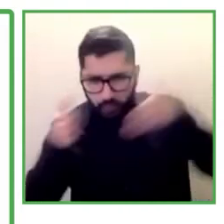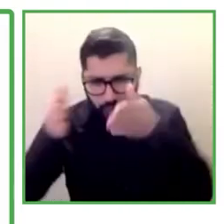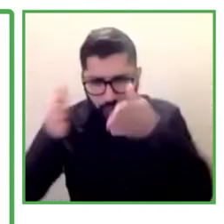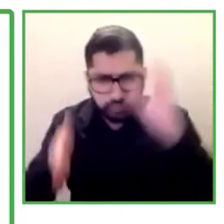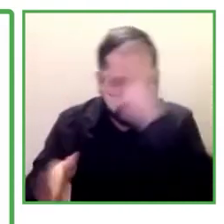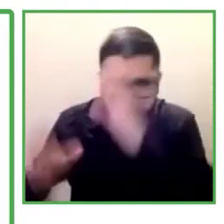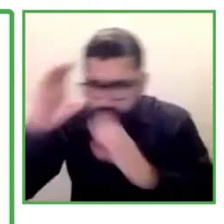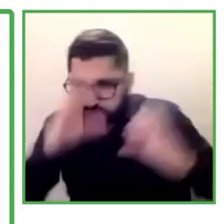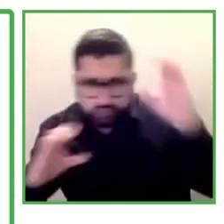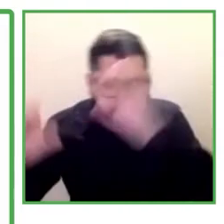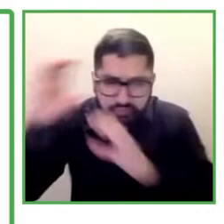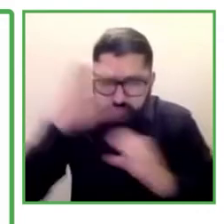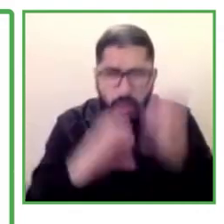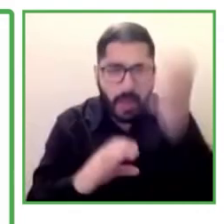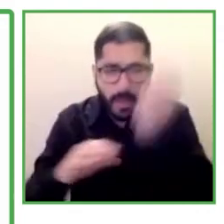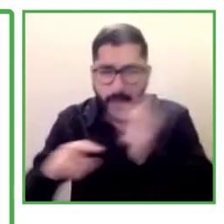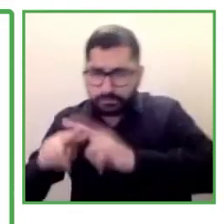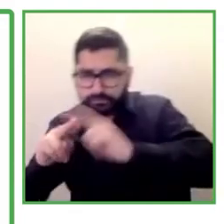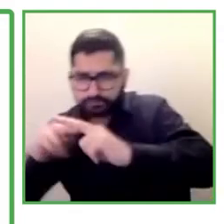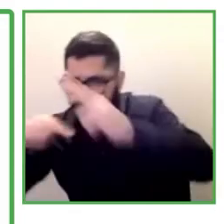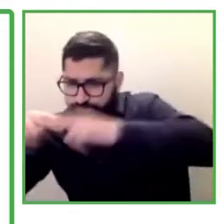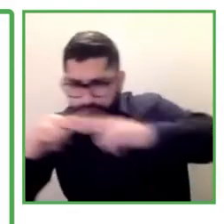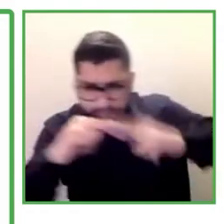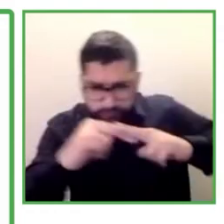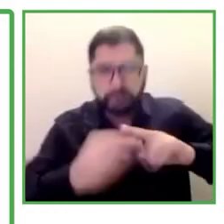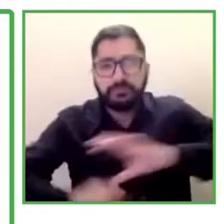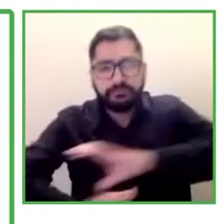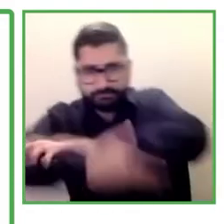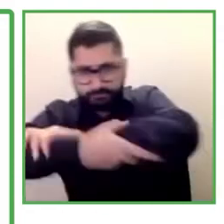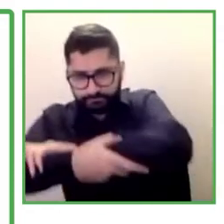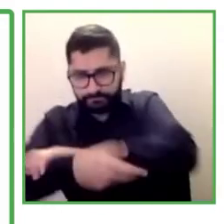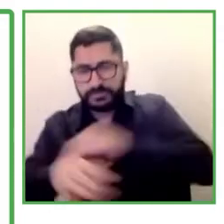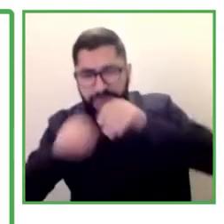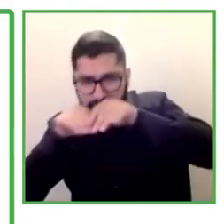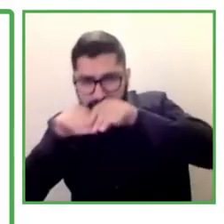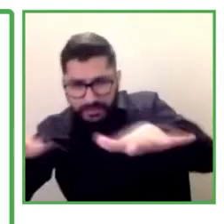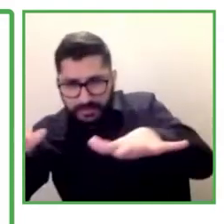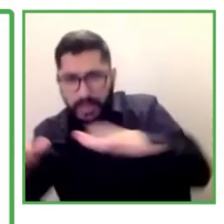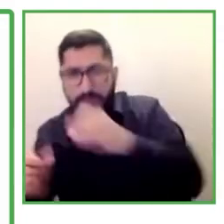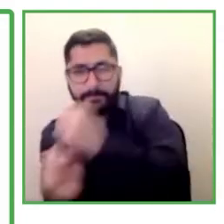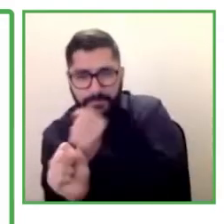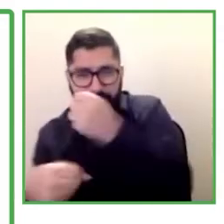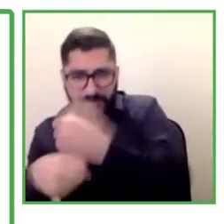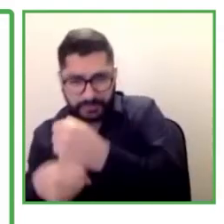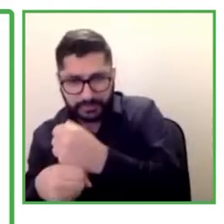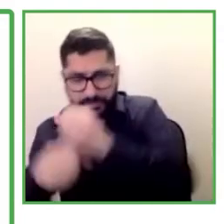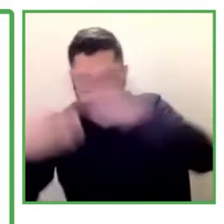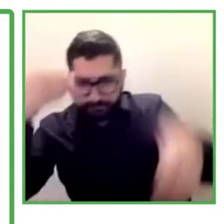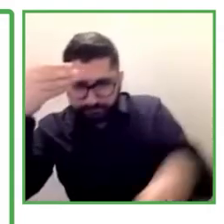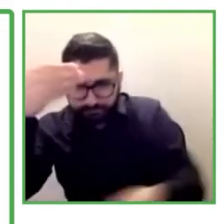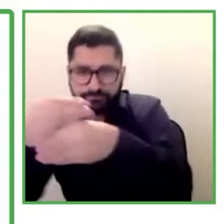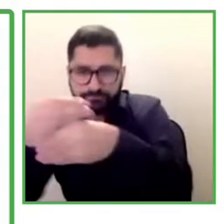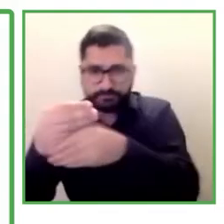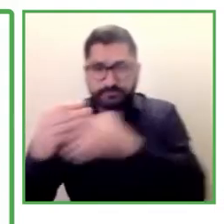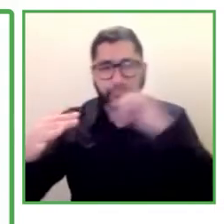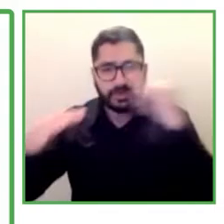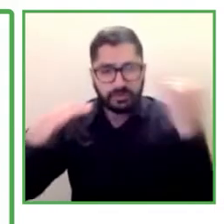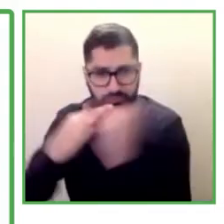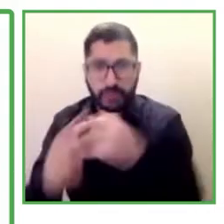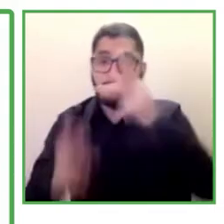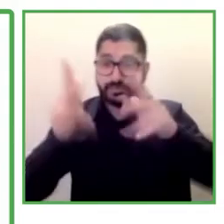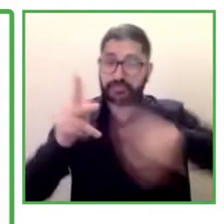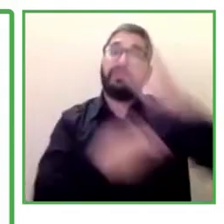estratégicas porque incluir a las personas con discapacidad no es solo un imperativo moral que tenemos todos